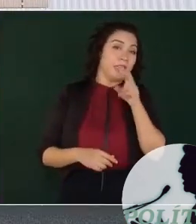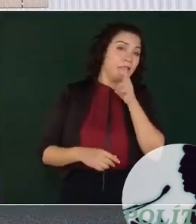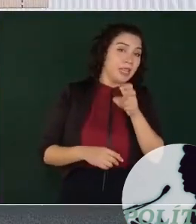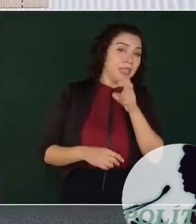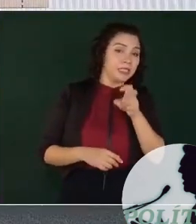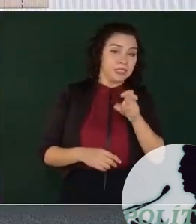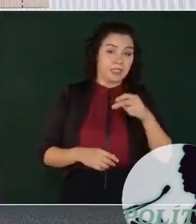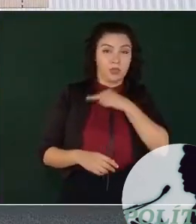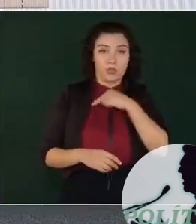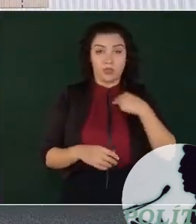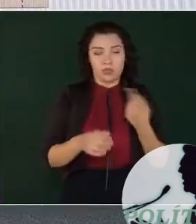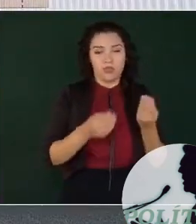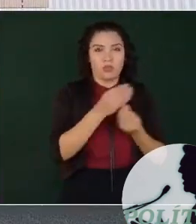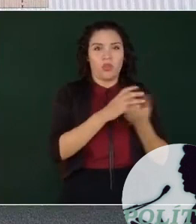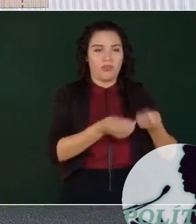comportamiento desde que entramos